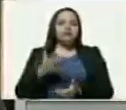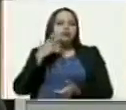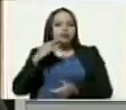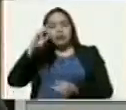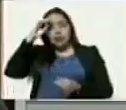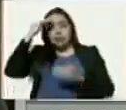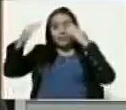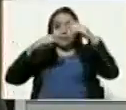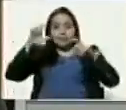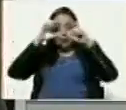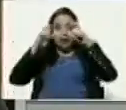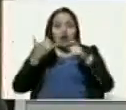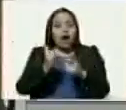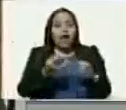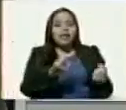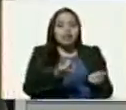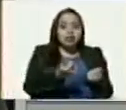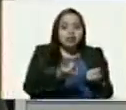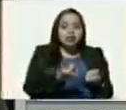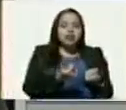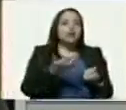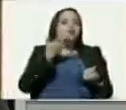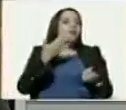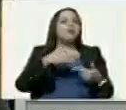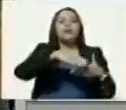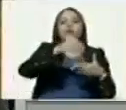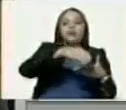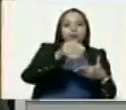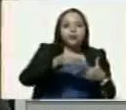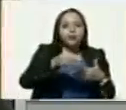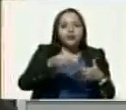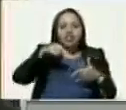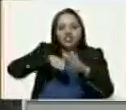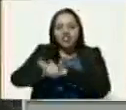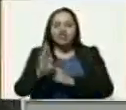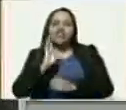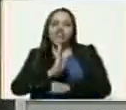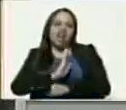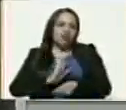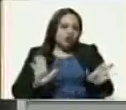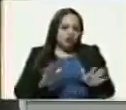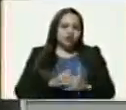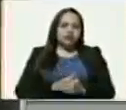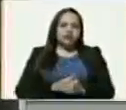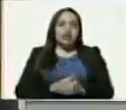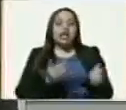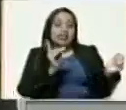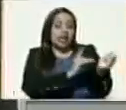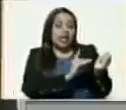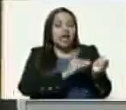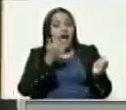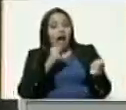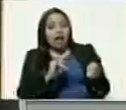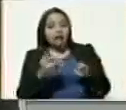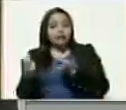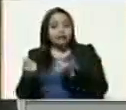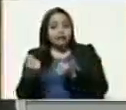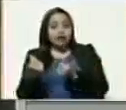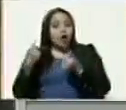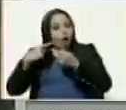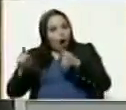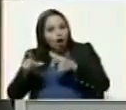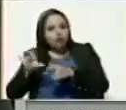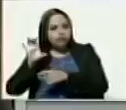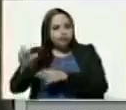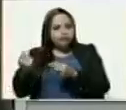en divisas en un banco, Banco A, Dair Rara tiene una cuenta de divisa en ese mismo